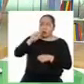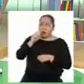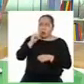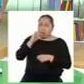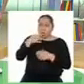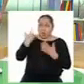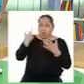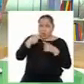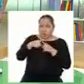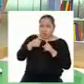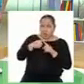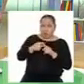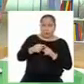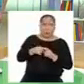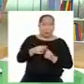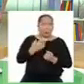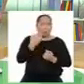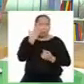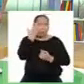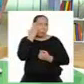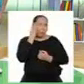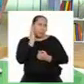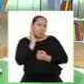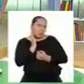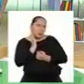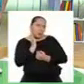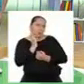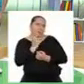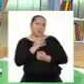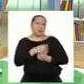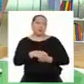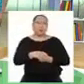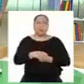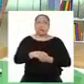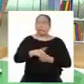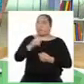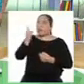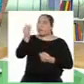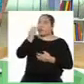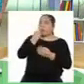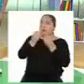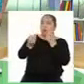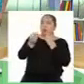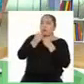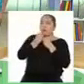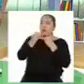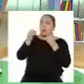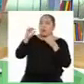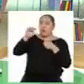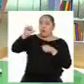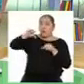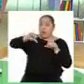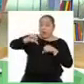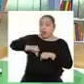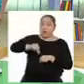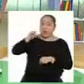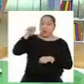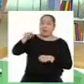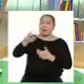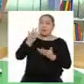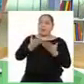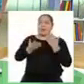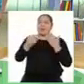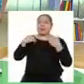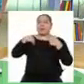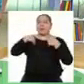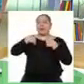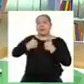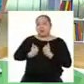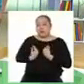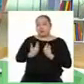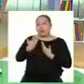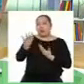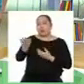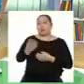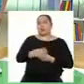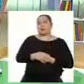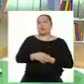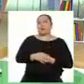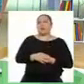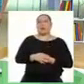Eh... no sé Una alimentación no balanceada podría ser el origen de tu cansado